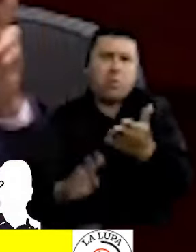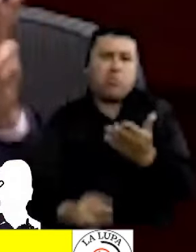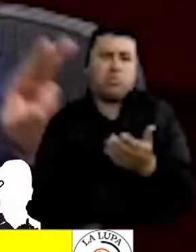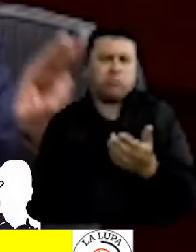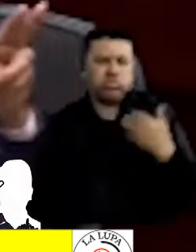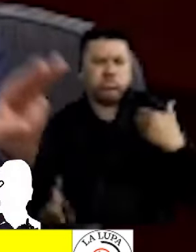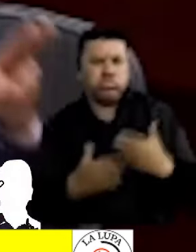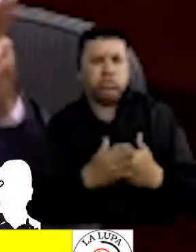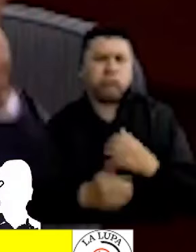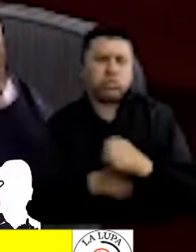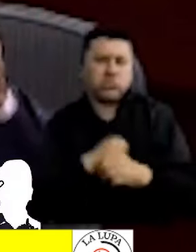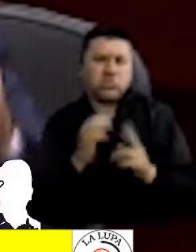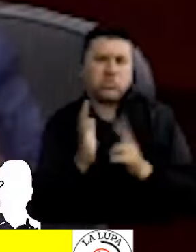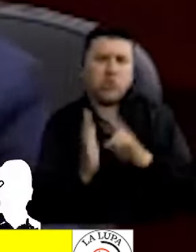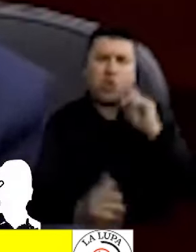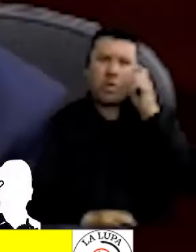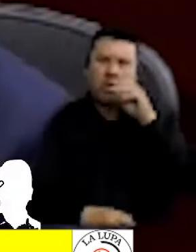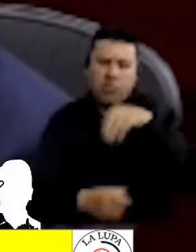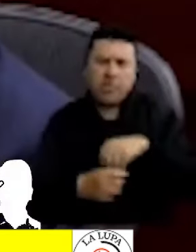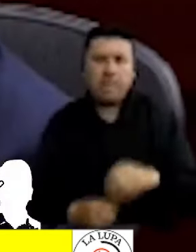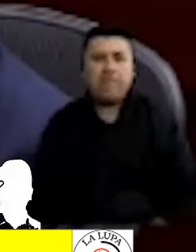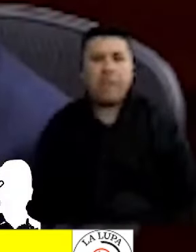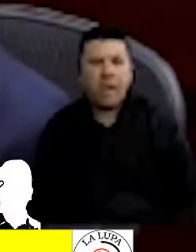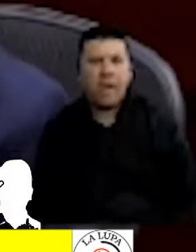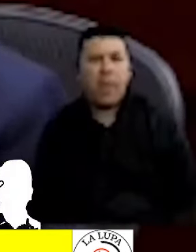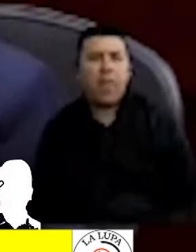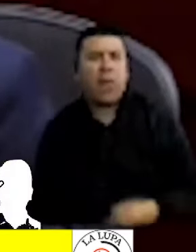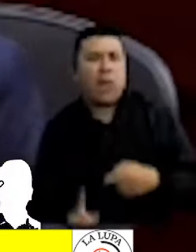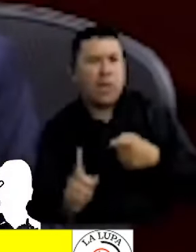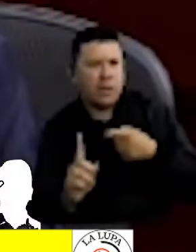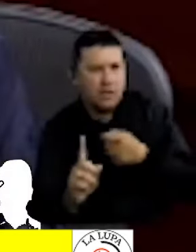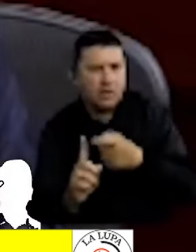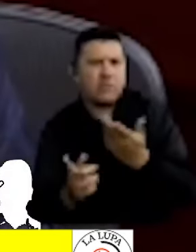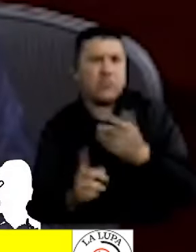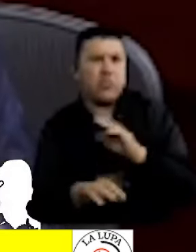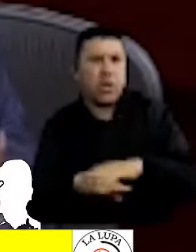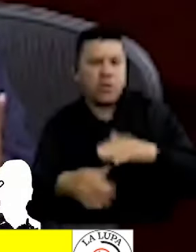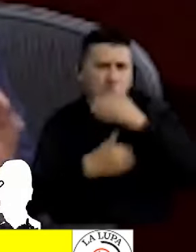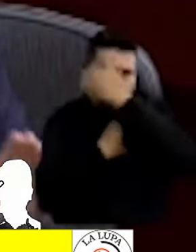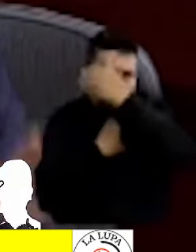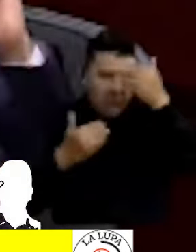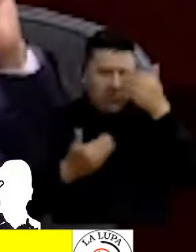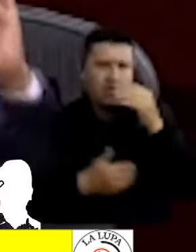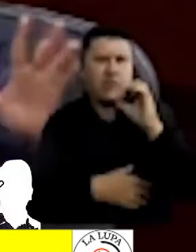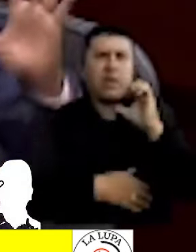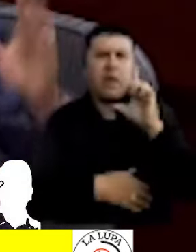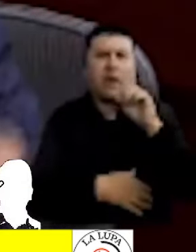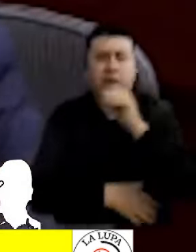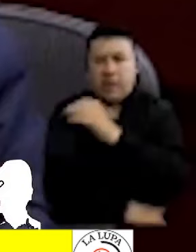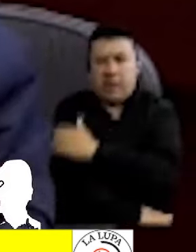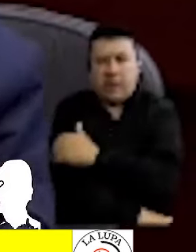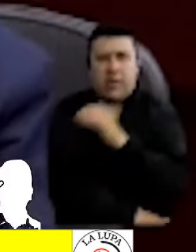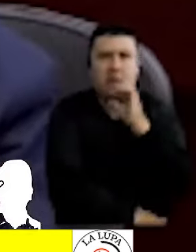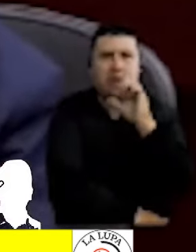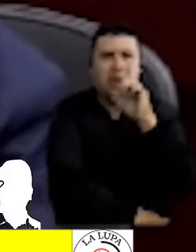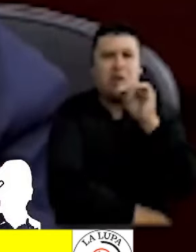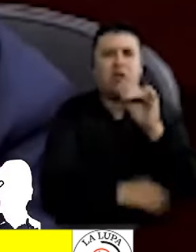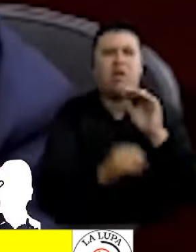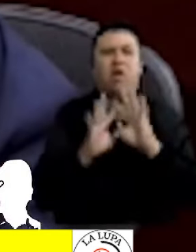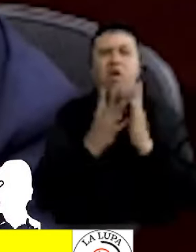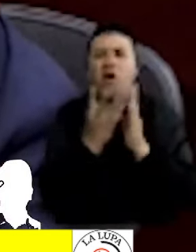corrido de estos 2 años de gobierno. Asesinados por la FARC y el ELN, FARC disidencias.